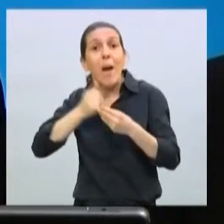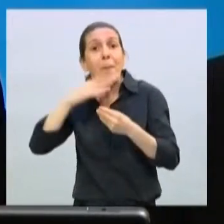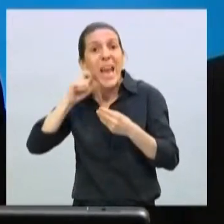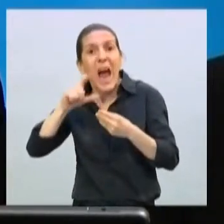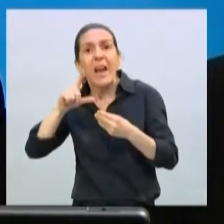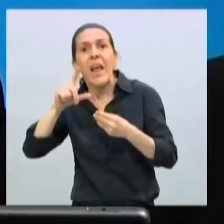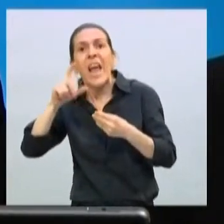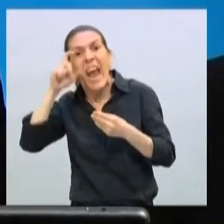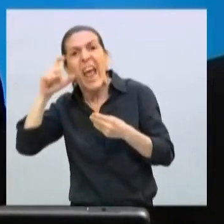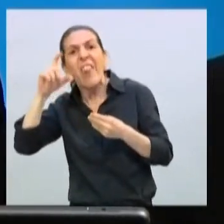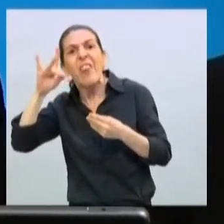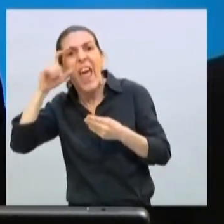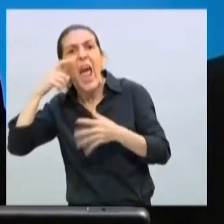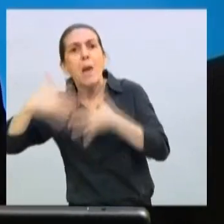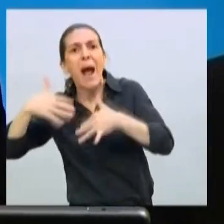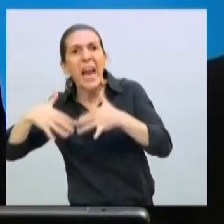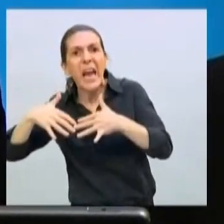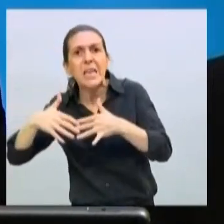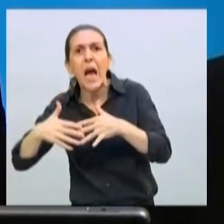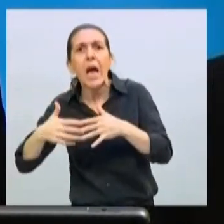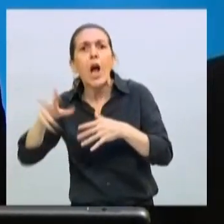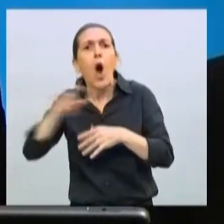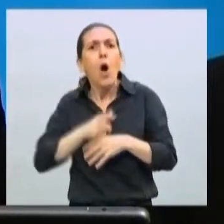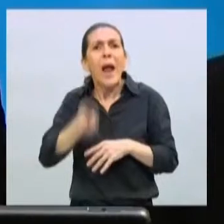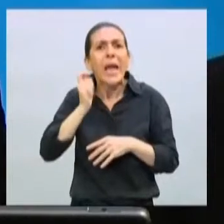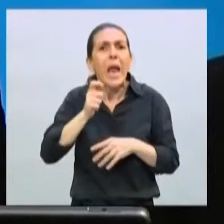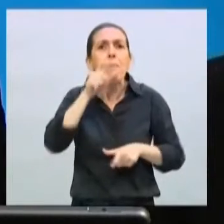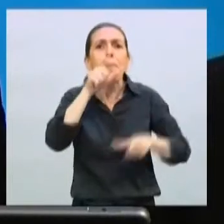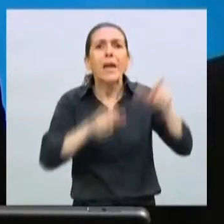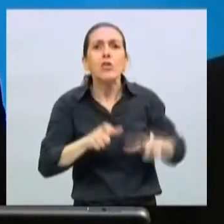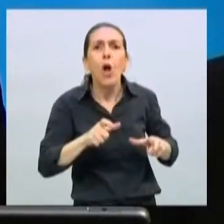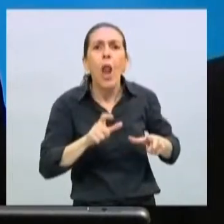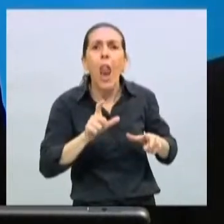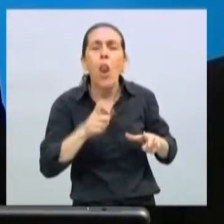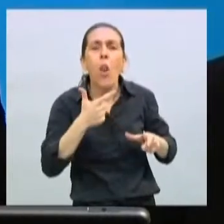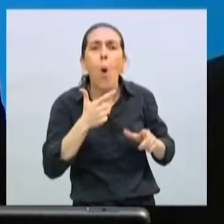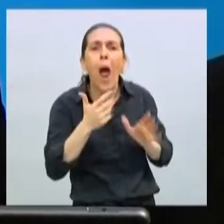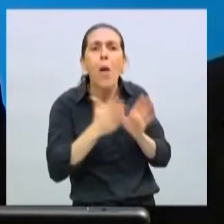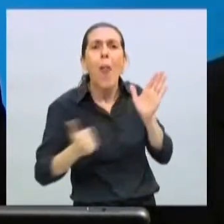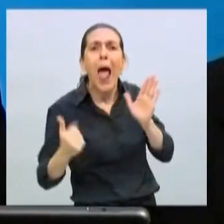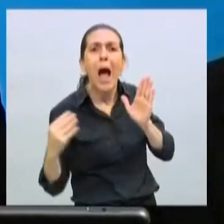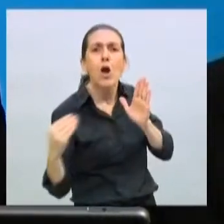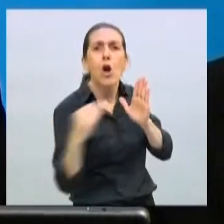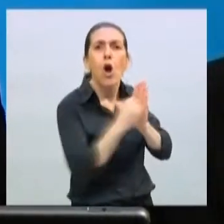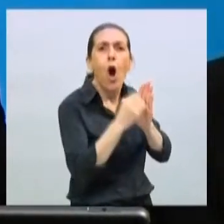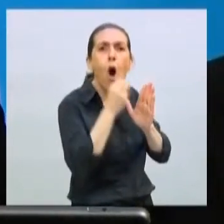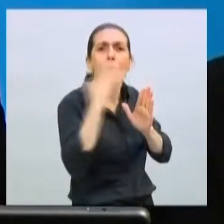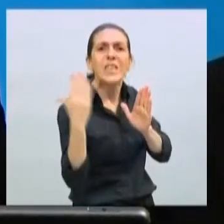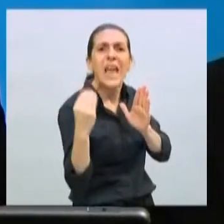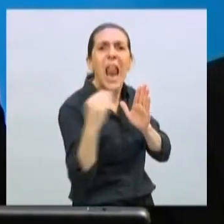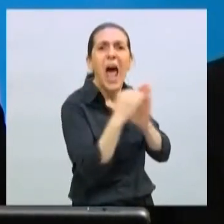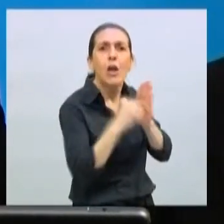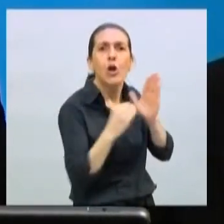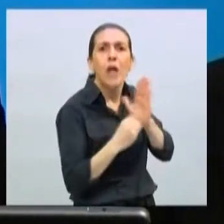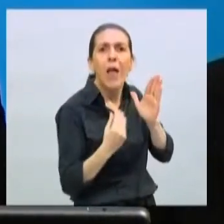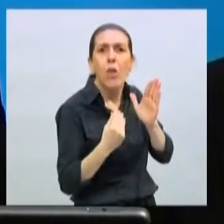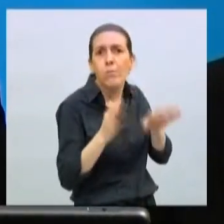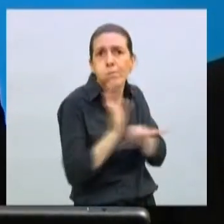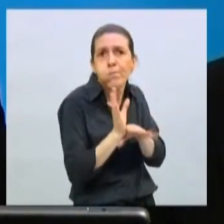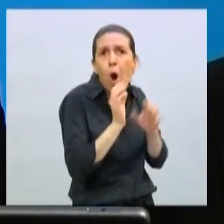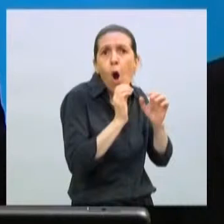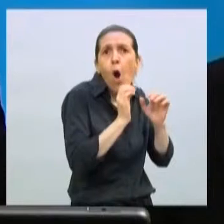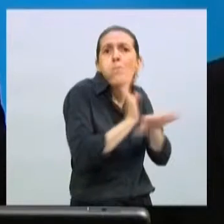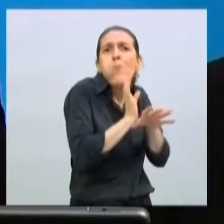destinado a la gente que básicamente no está registrada en ningún lado. Y es muy difícil detectar a esa gente. Ha sido